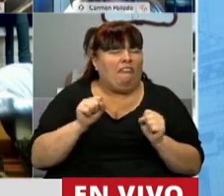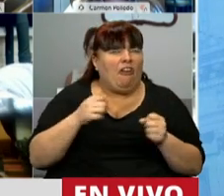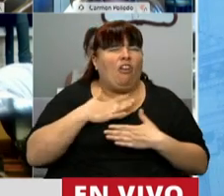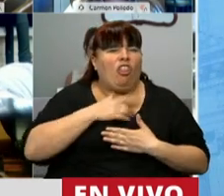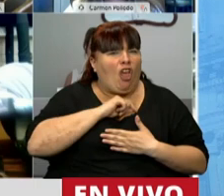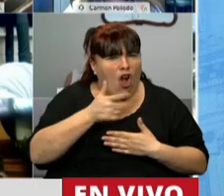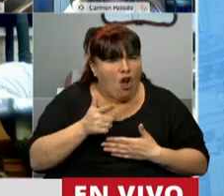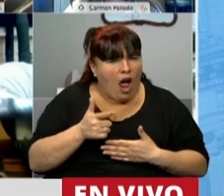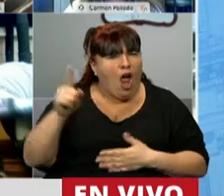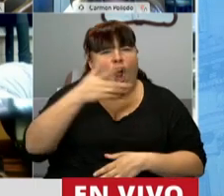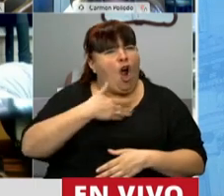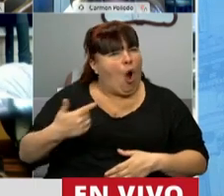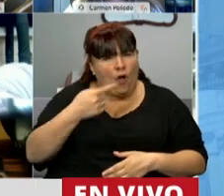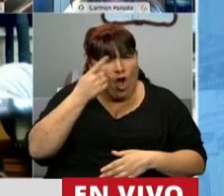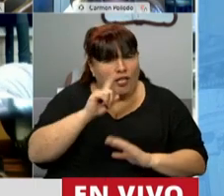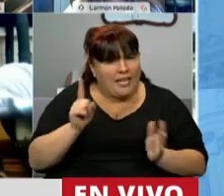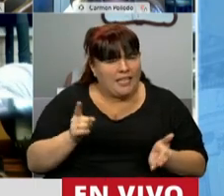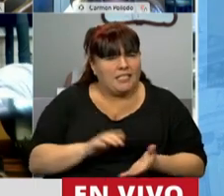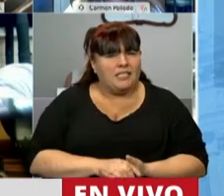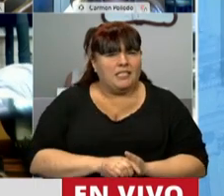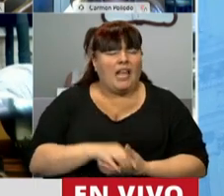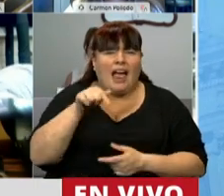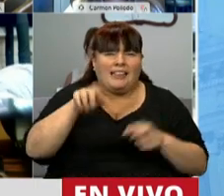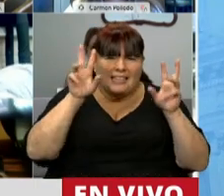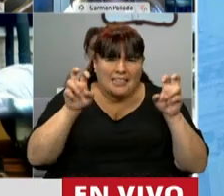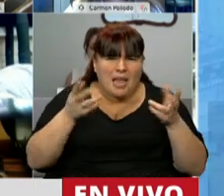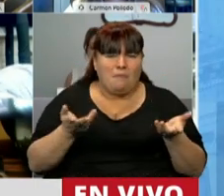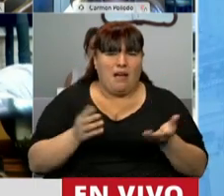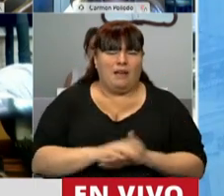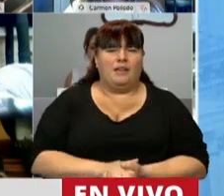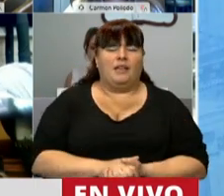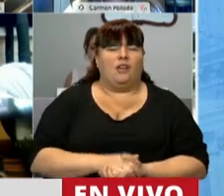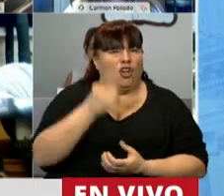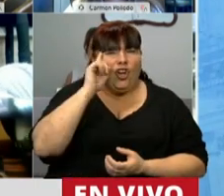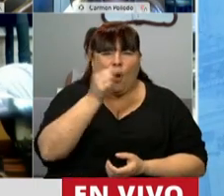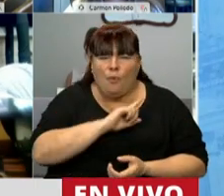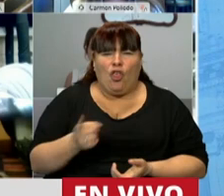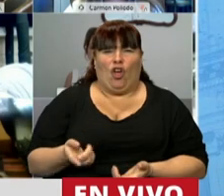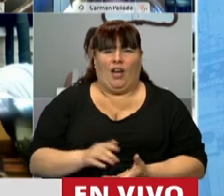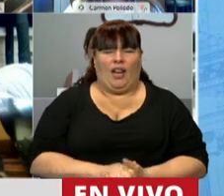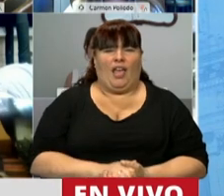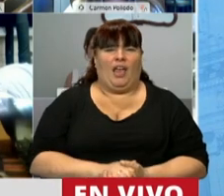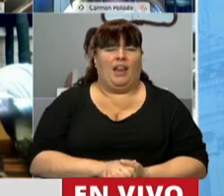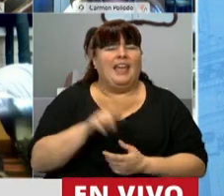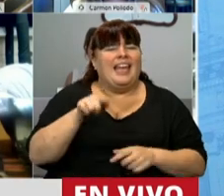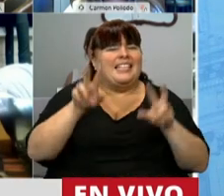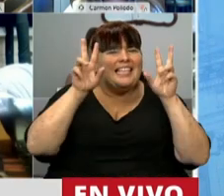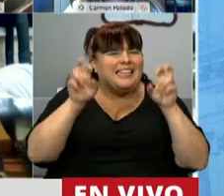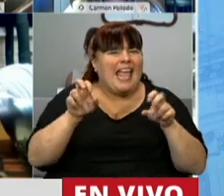puedo creer que al oficialismo no le interese este tema. No puedo creer que crean que es un